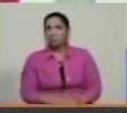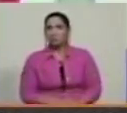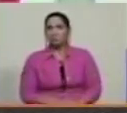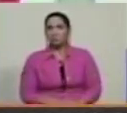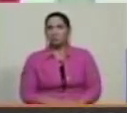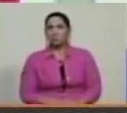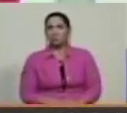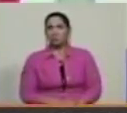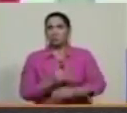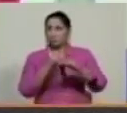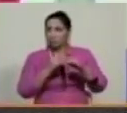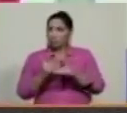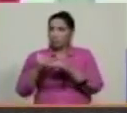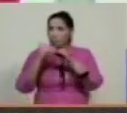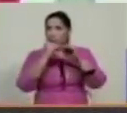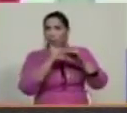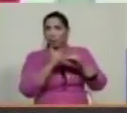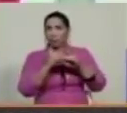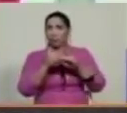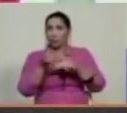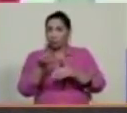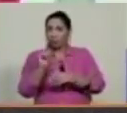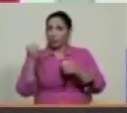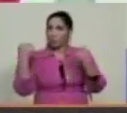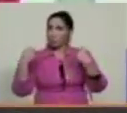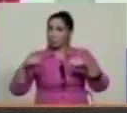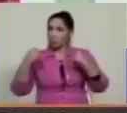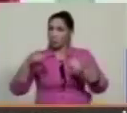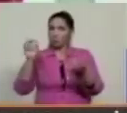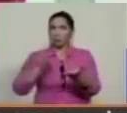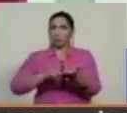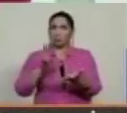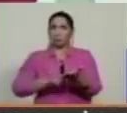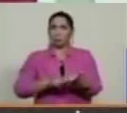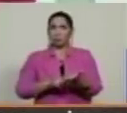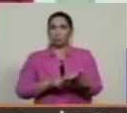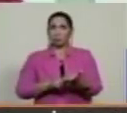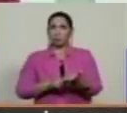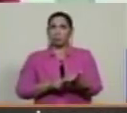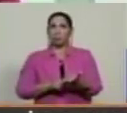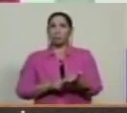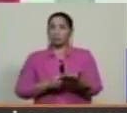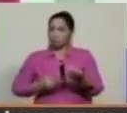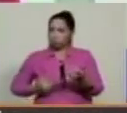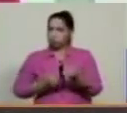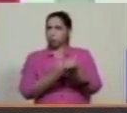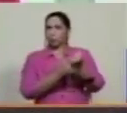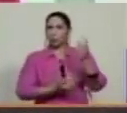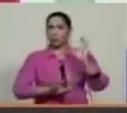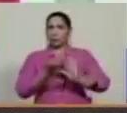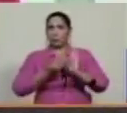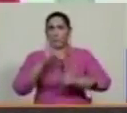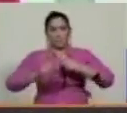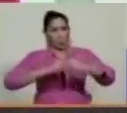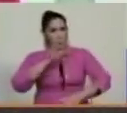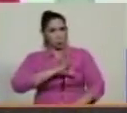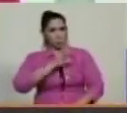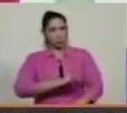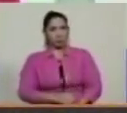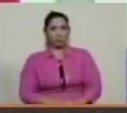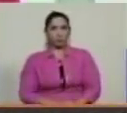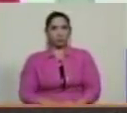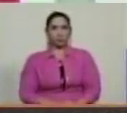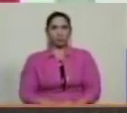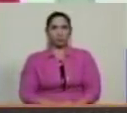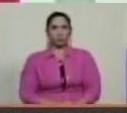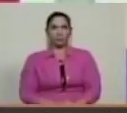La igualdad establecida y practicada verdaderamente, ¿qué es? Es la base fundamental de un proceso socialista.